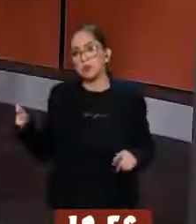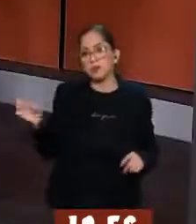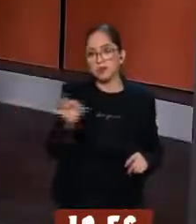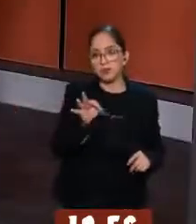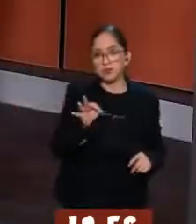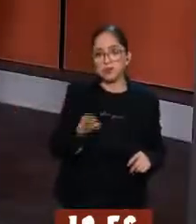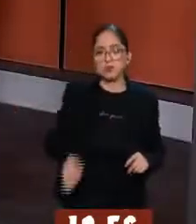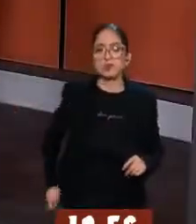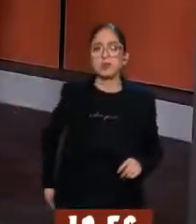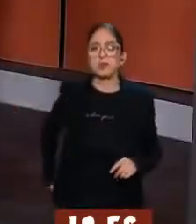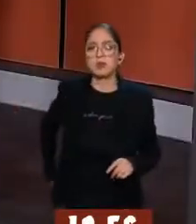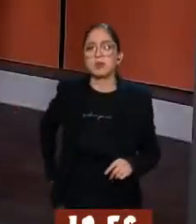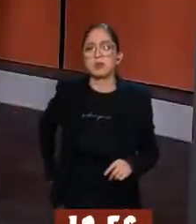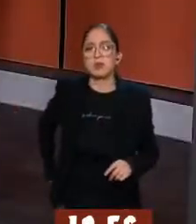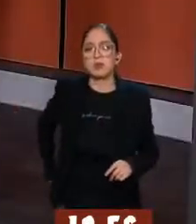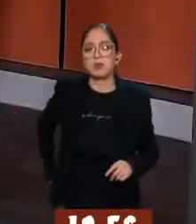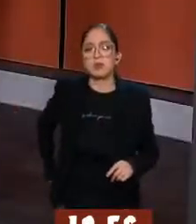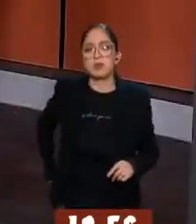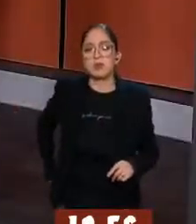y